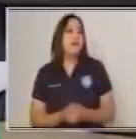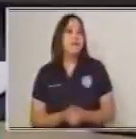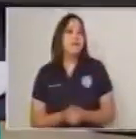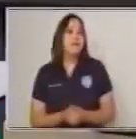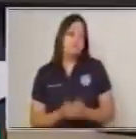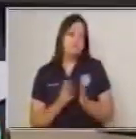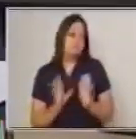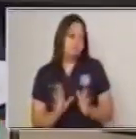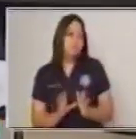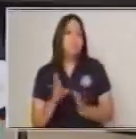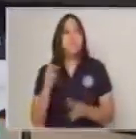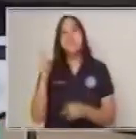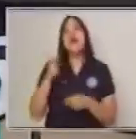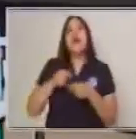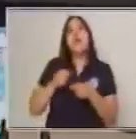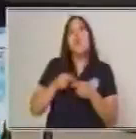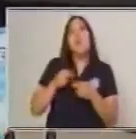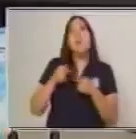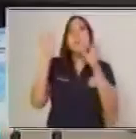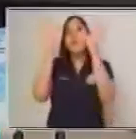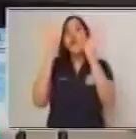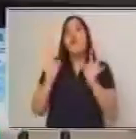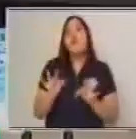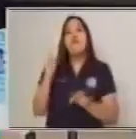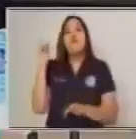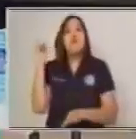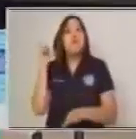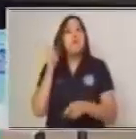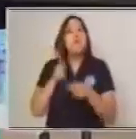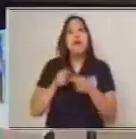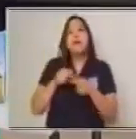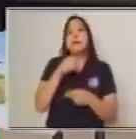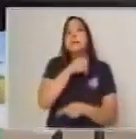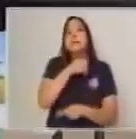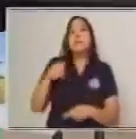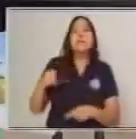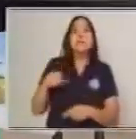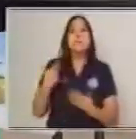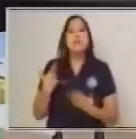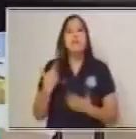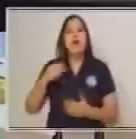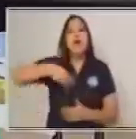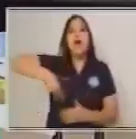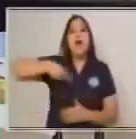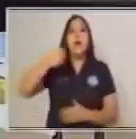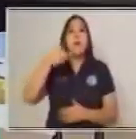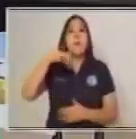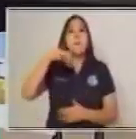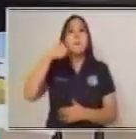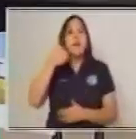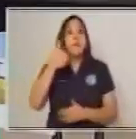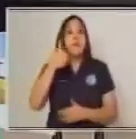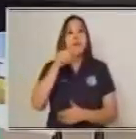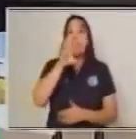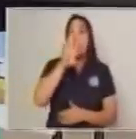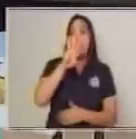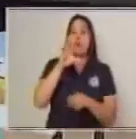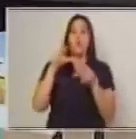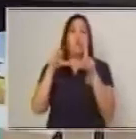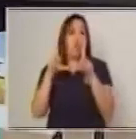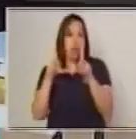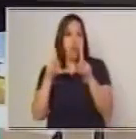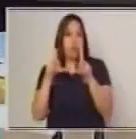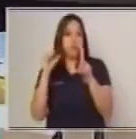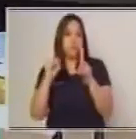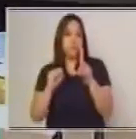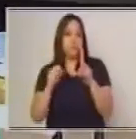Bueno, el nombre de esta estrategia es muy simple. Esto se conoce como el mapa de 4 cuadros. Sí, era